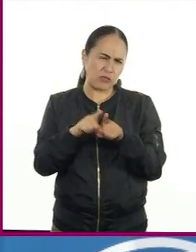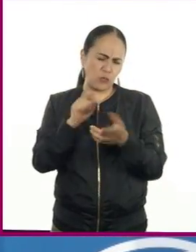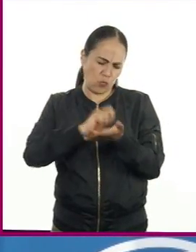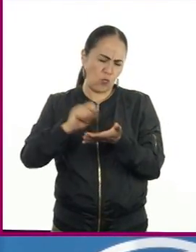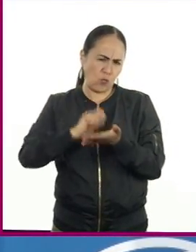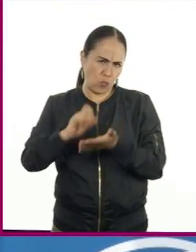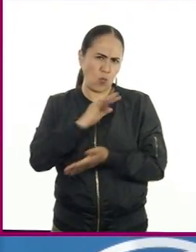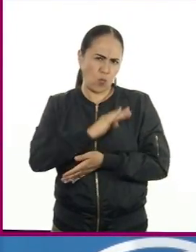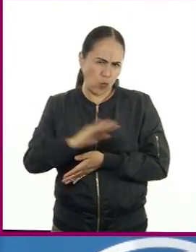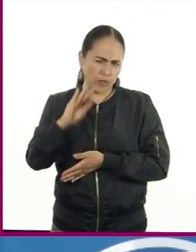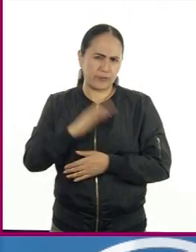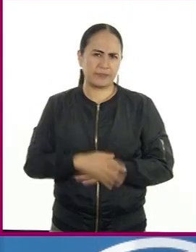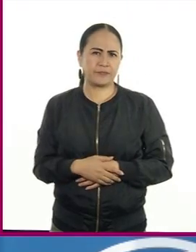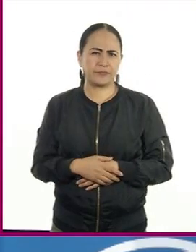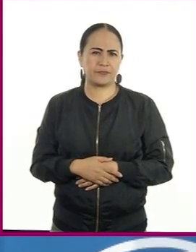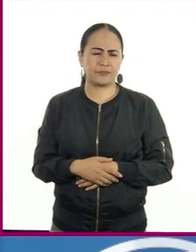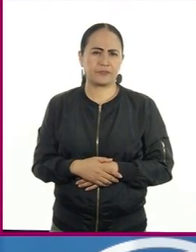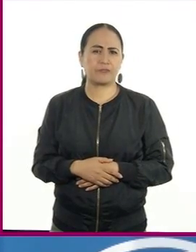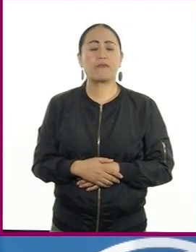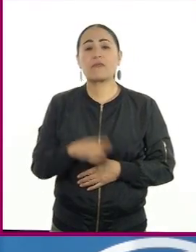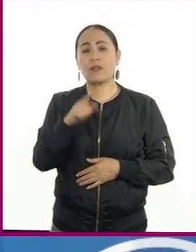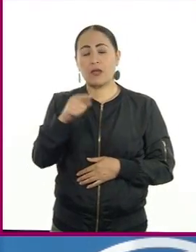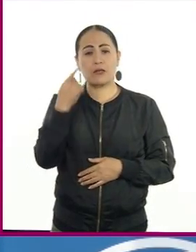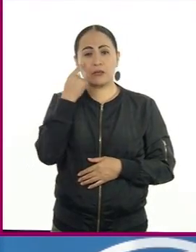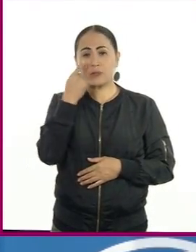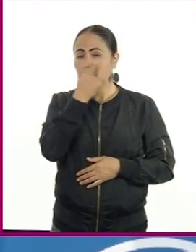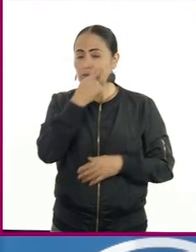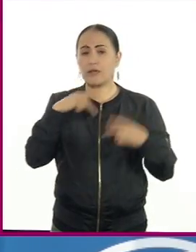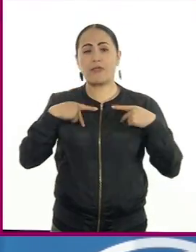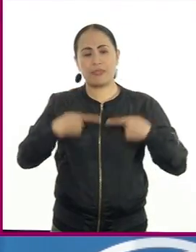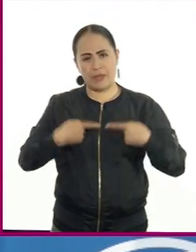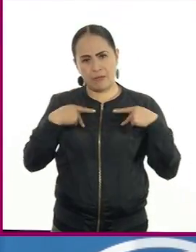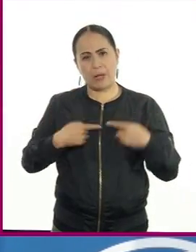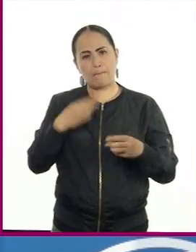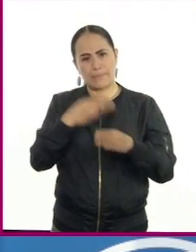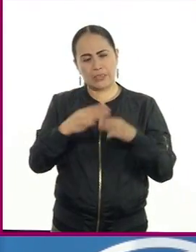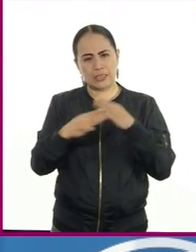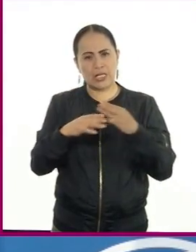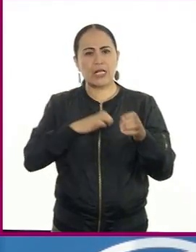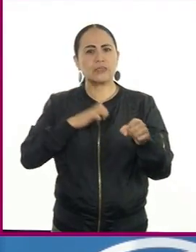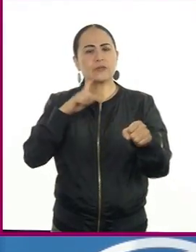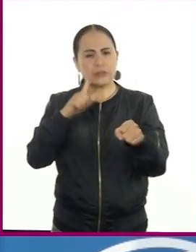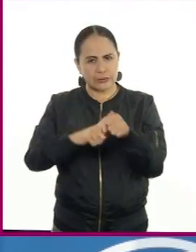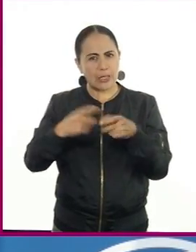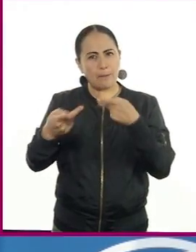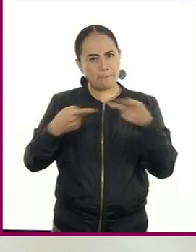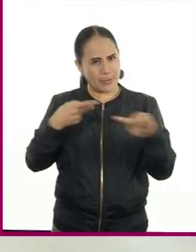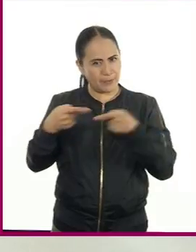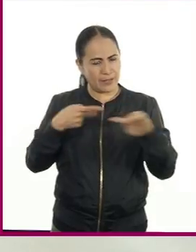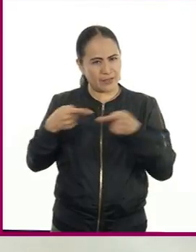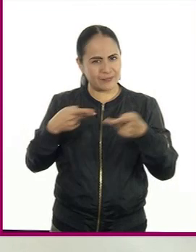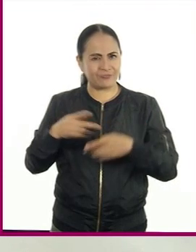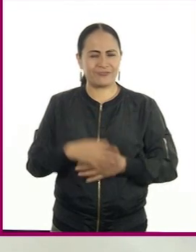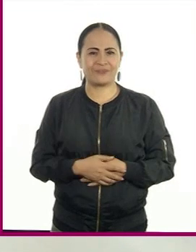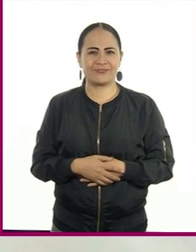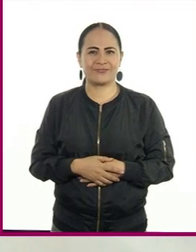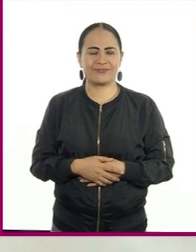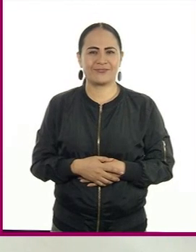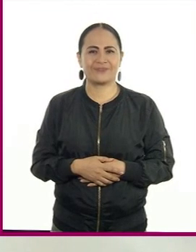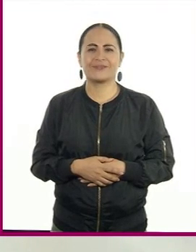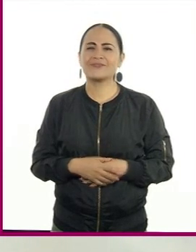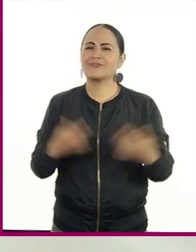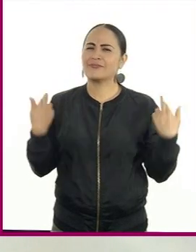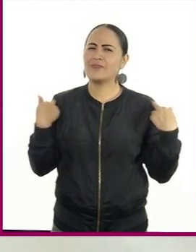sesión. Si tienen discapacidad visual, preparen sus hojas Leyer, punzón y regleta. Maestra